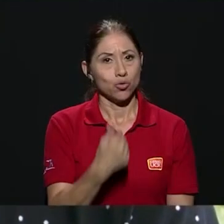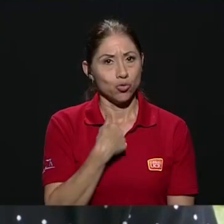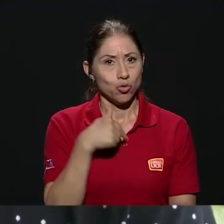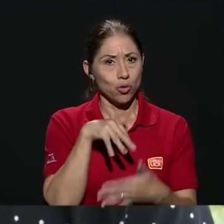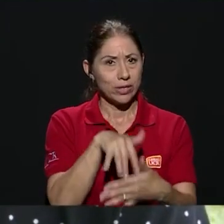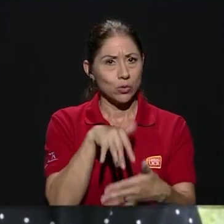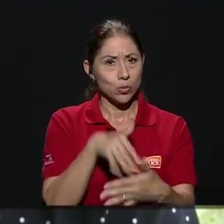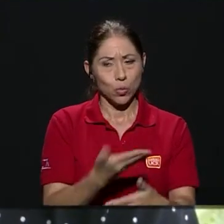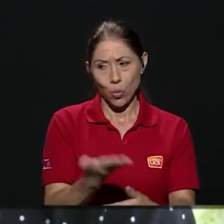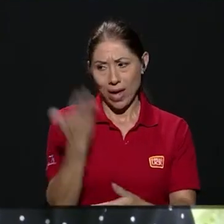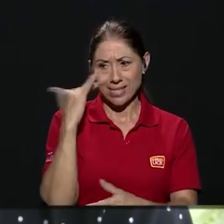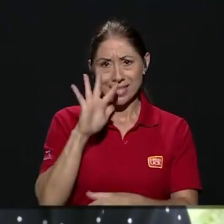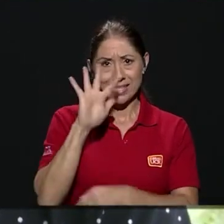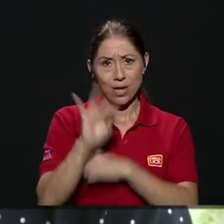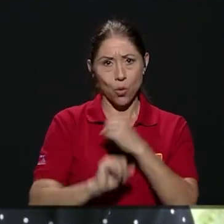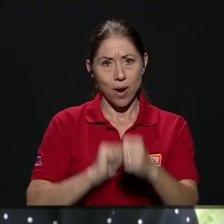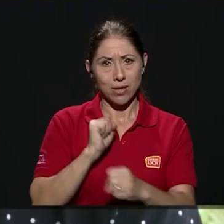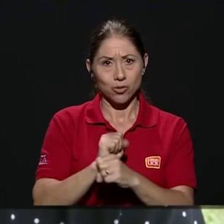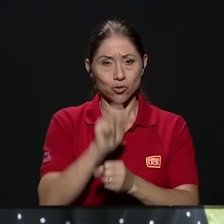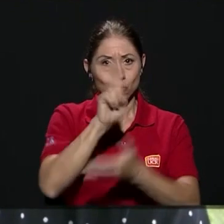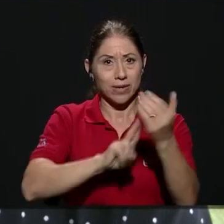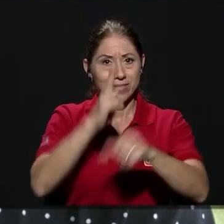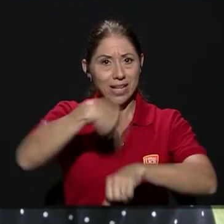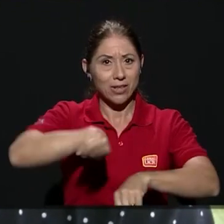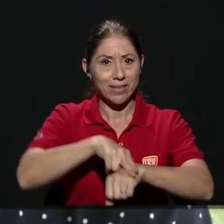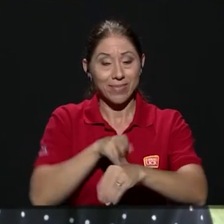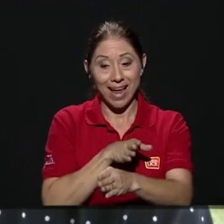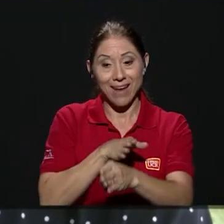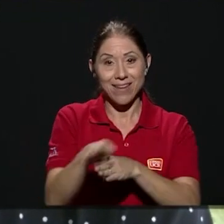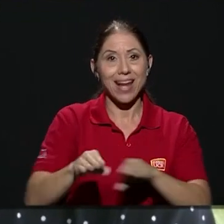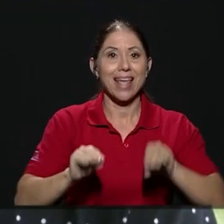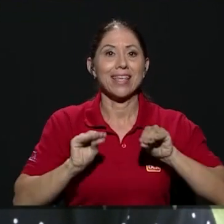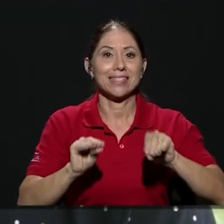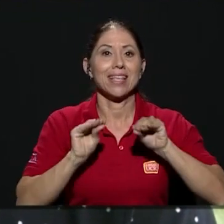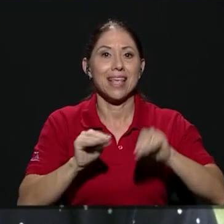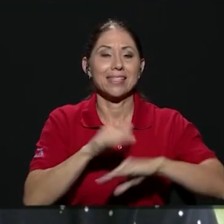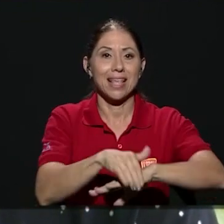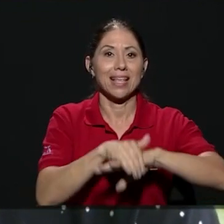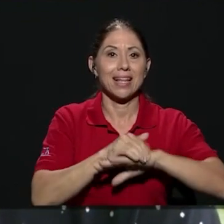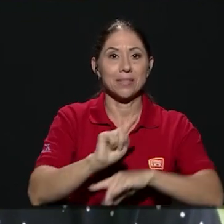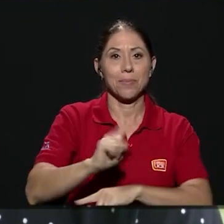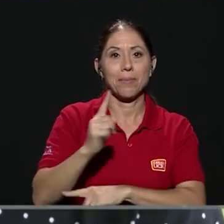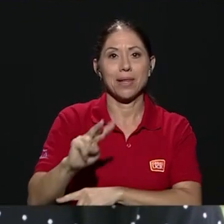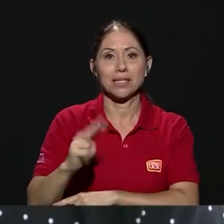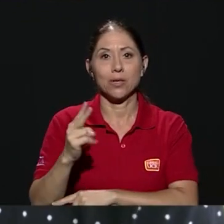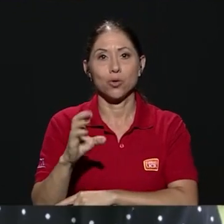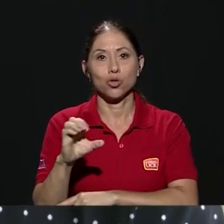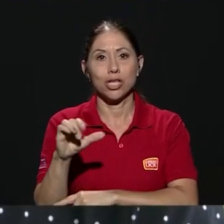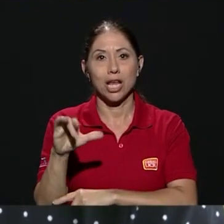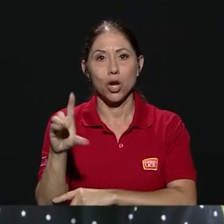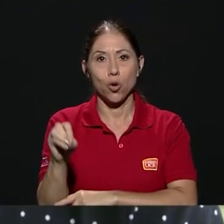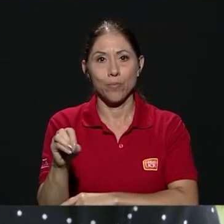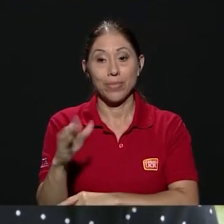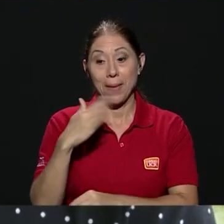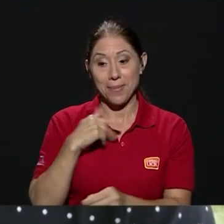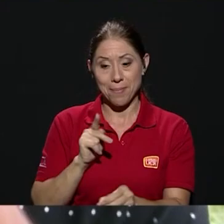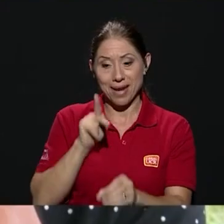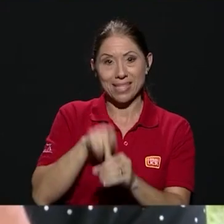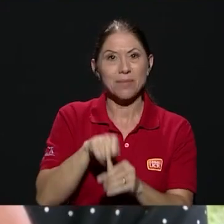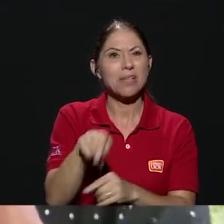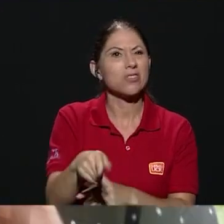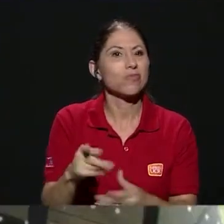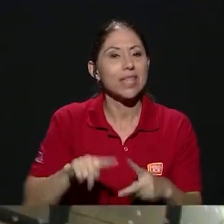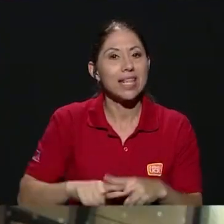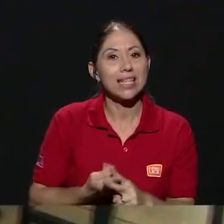Yo estudio hace 5 años en la Universidad Nacional, la carrera de enseñanza del inglés para primer y segundo ciclo. Mi participación en el plan